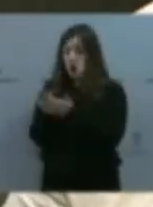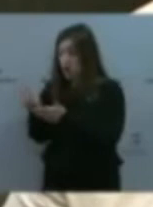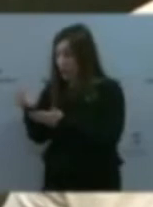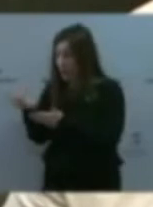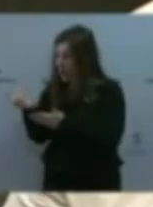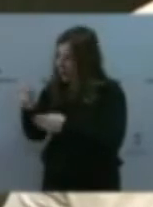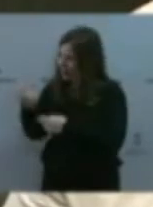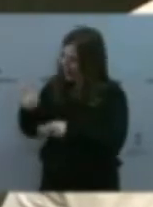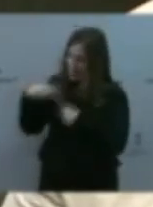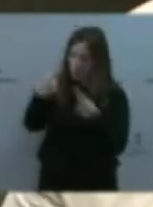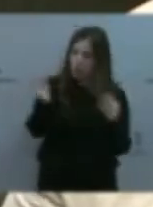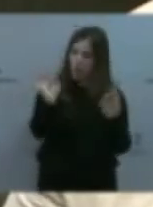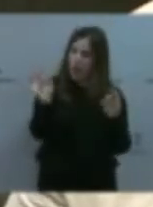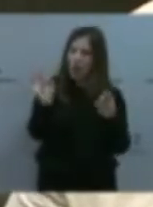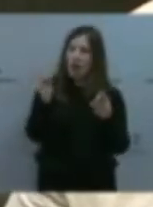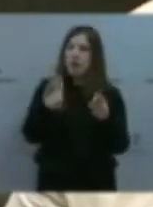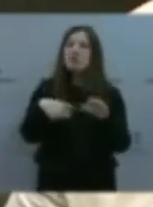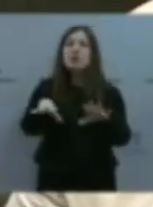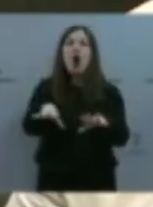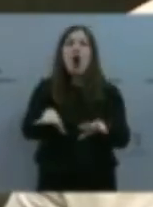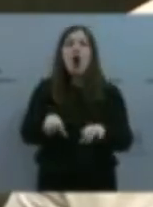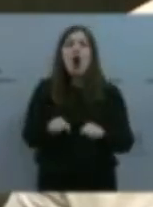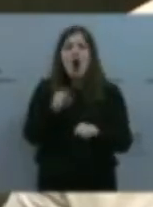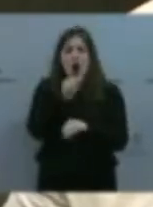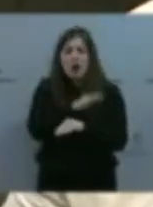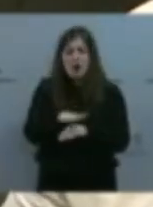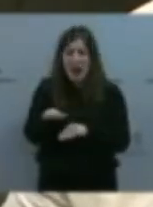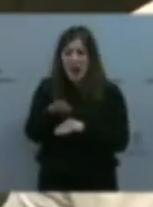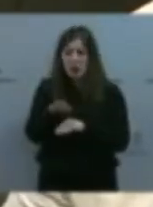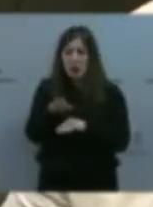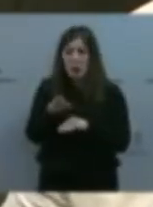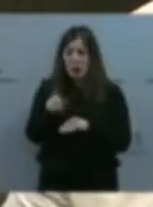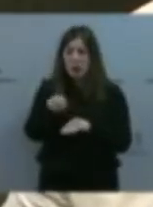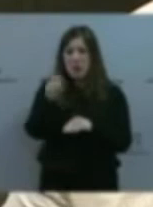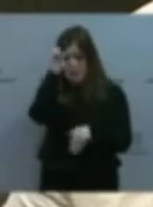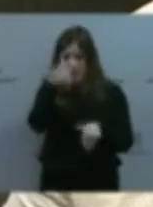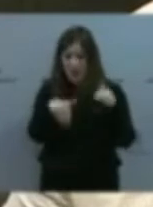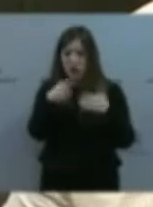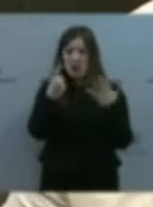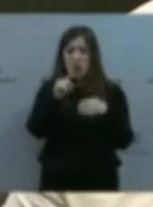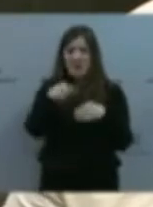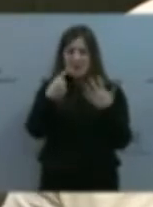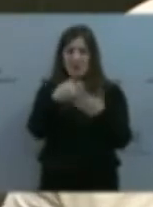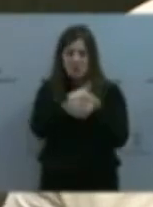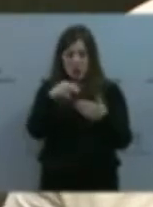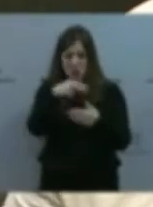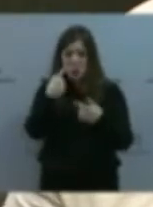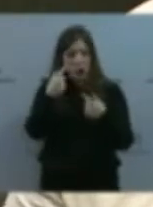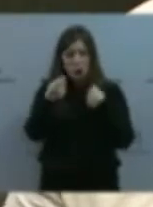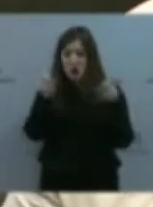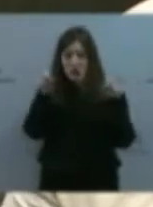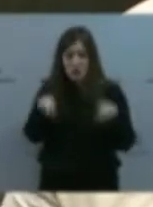se usaron 3,6 millones de euros para realizar, sin someterse a los controles adecuados, un proyecto que, tal y como señala el